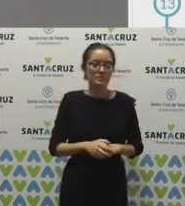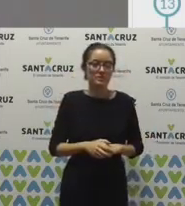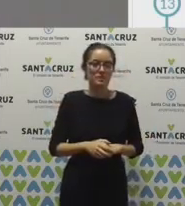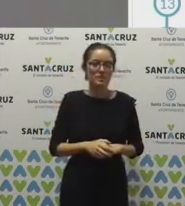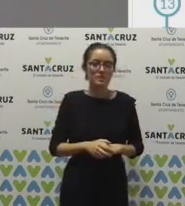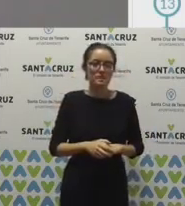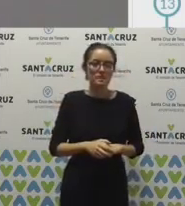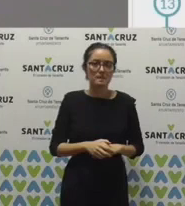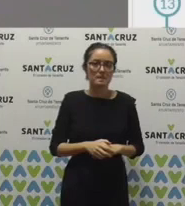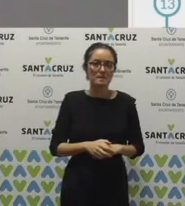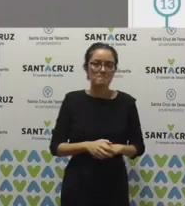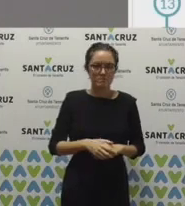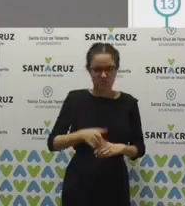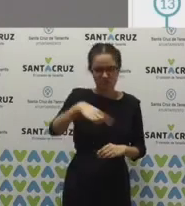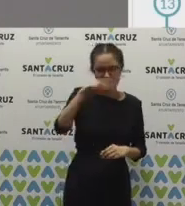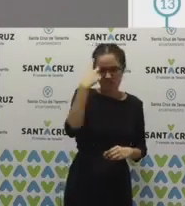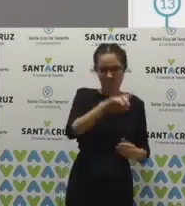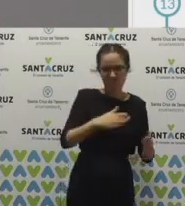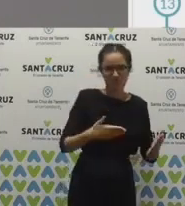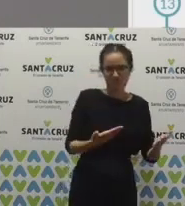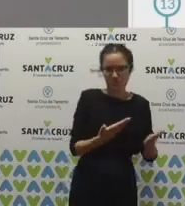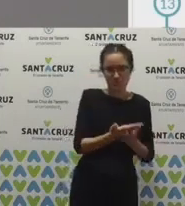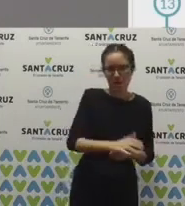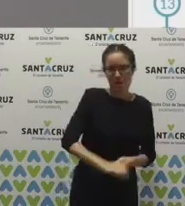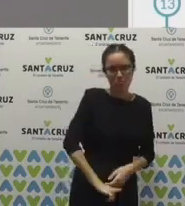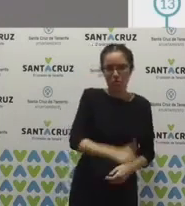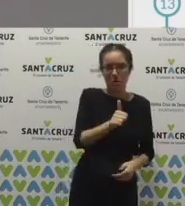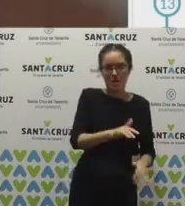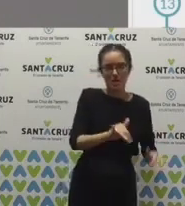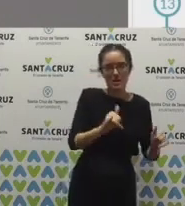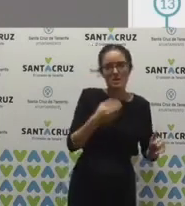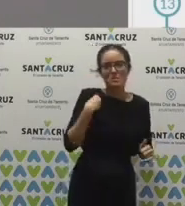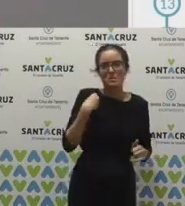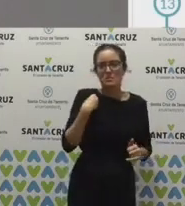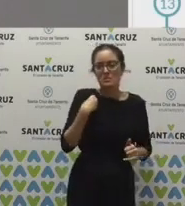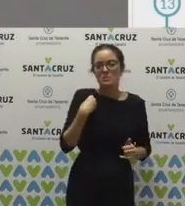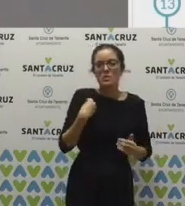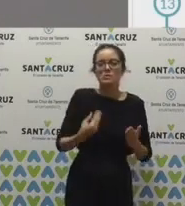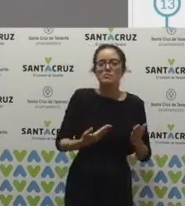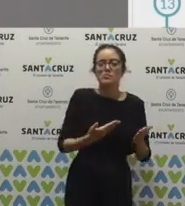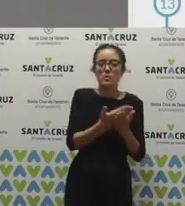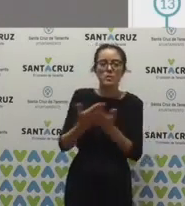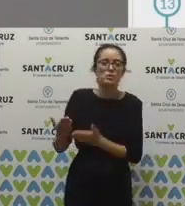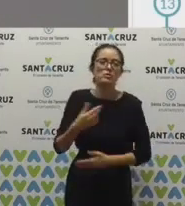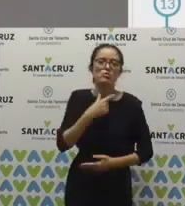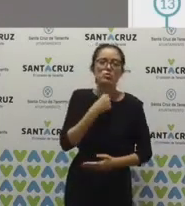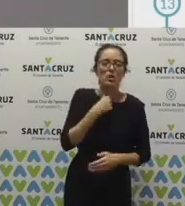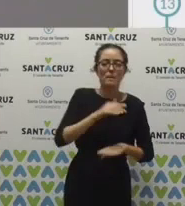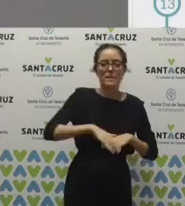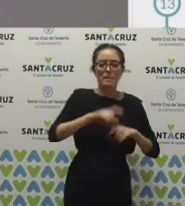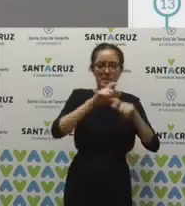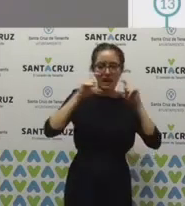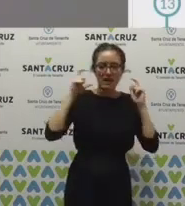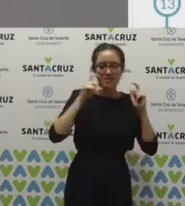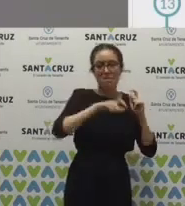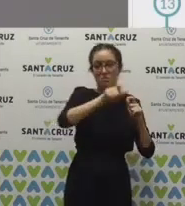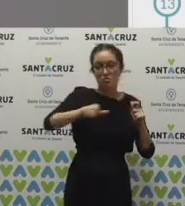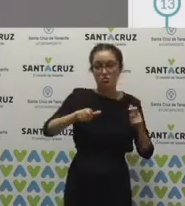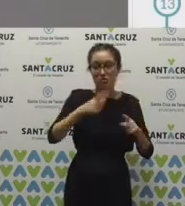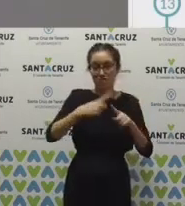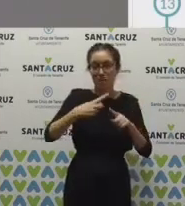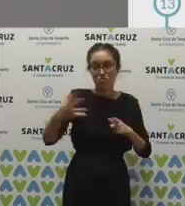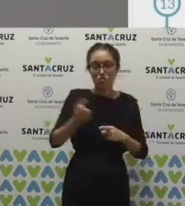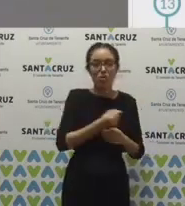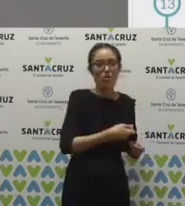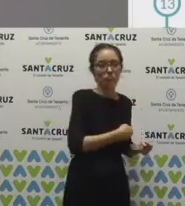se nos aprobaría hay propuestas que nos gustan como la de adquirir mascarillas para distribuirlas a la población de la ciudad fíjese que teniendo en cuenta